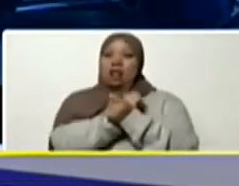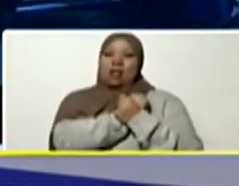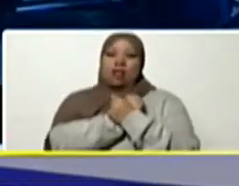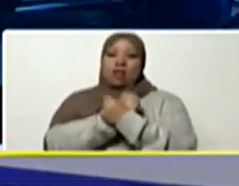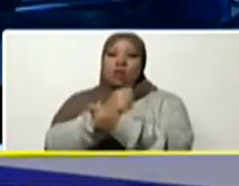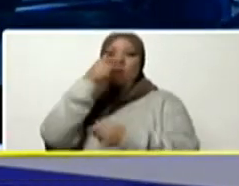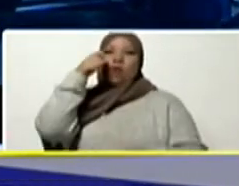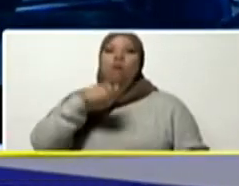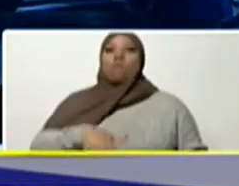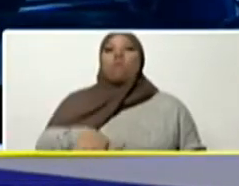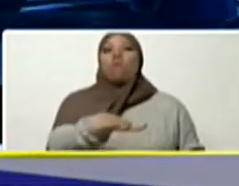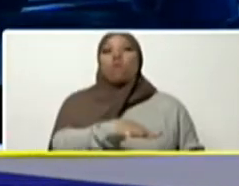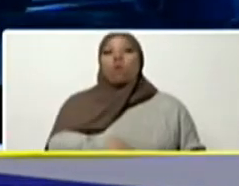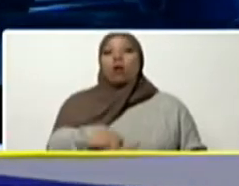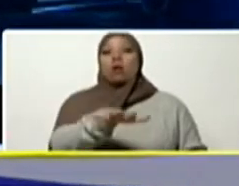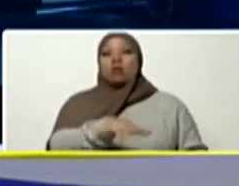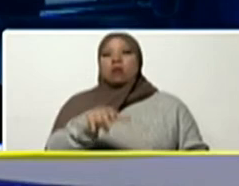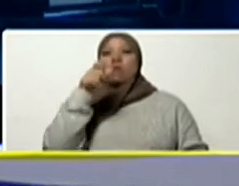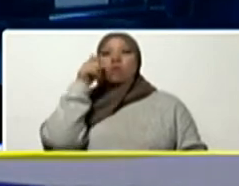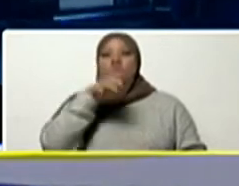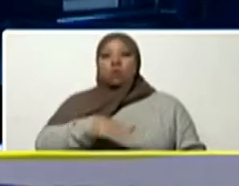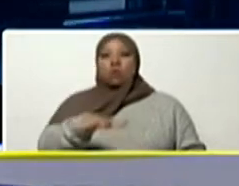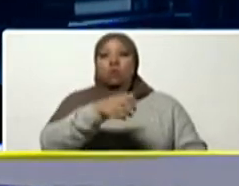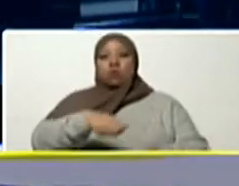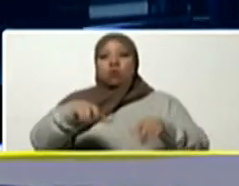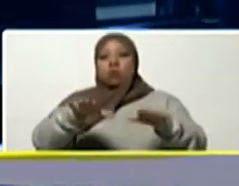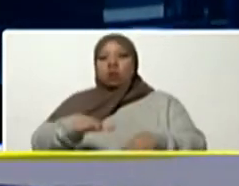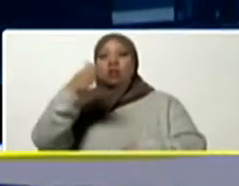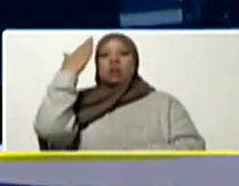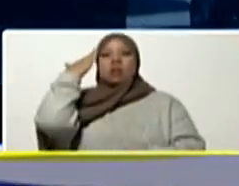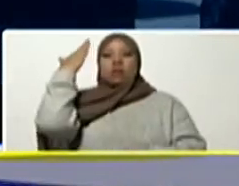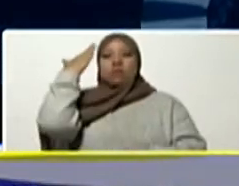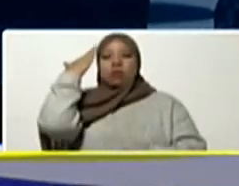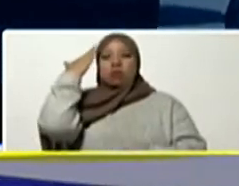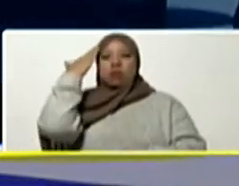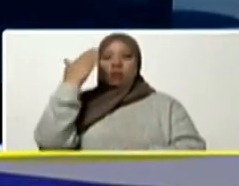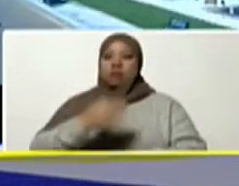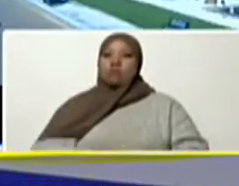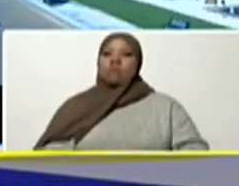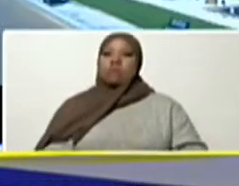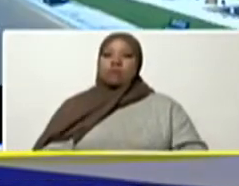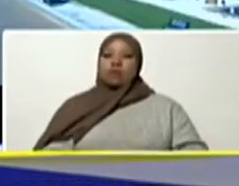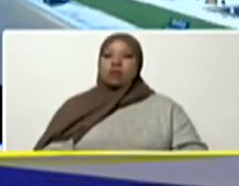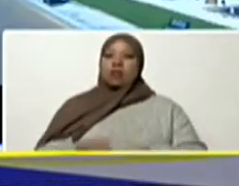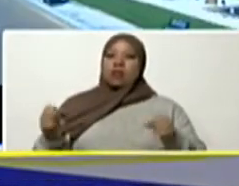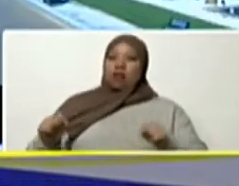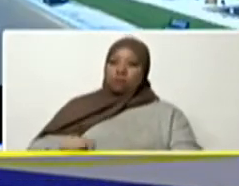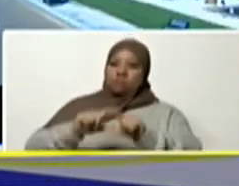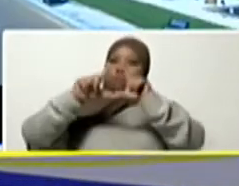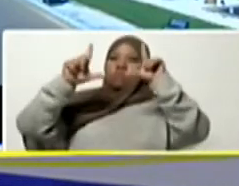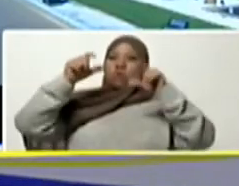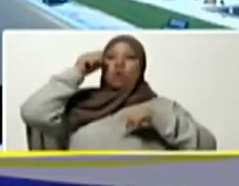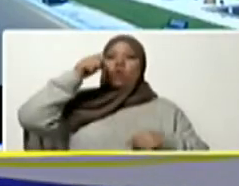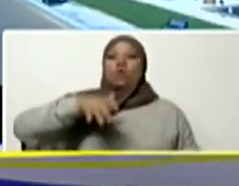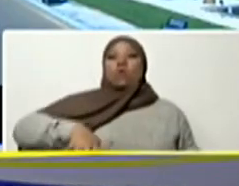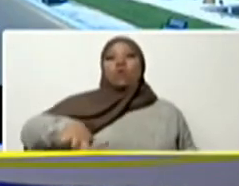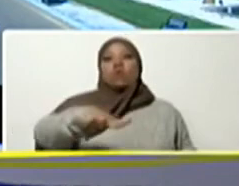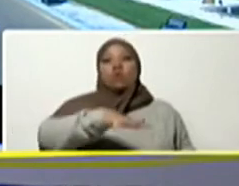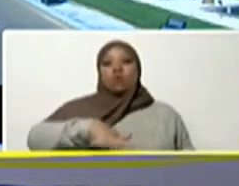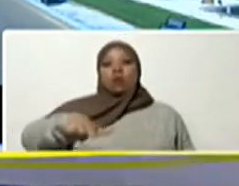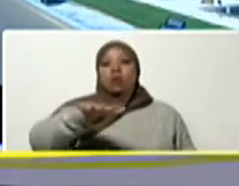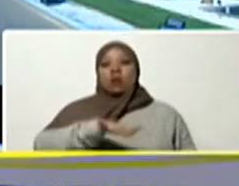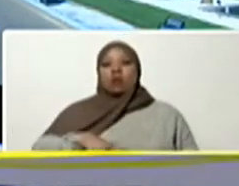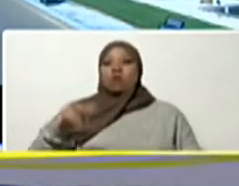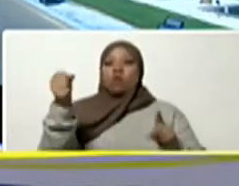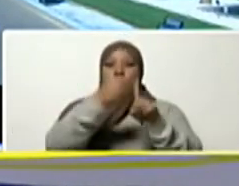los pueblos que nos han dejado saber la admiración que en el mundo se siente por